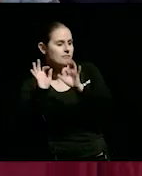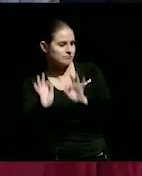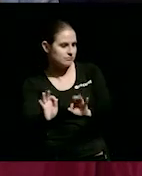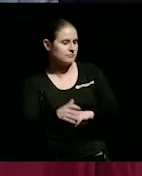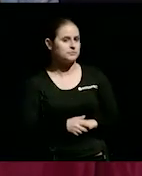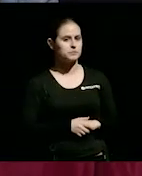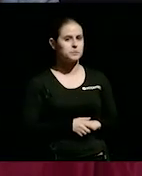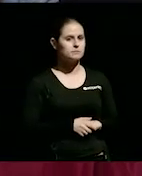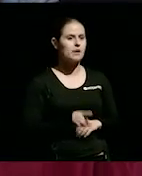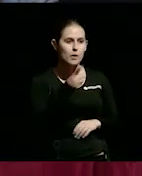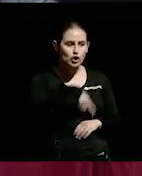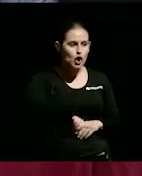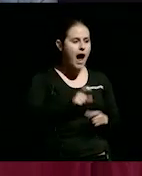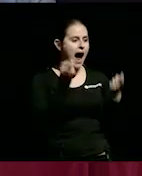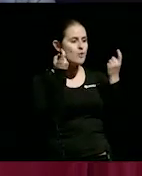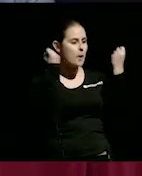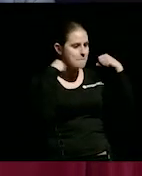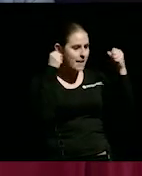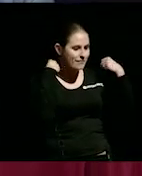si tienen alumnos en prácticas.